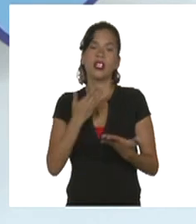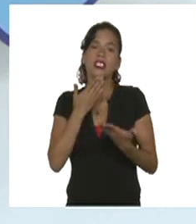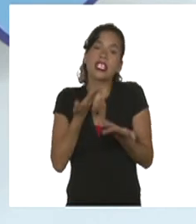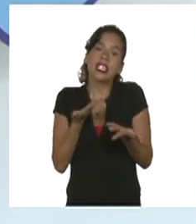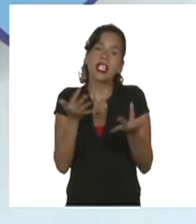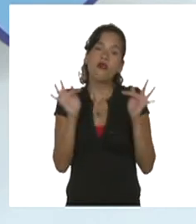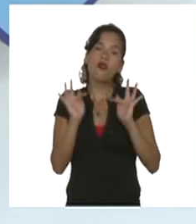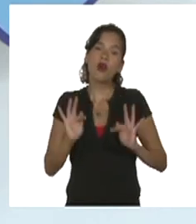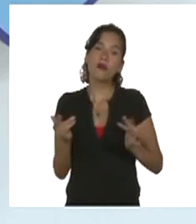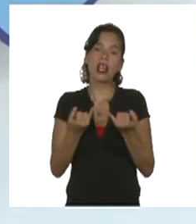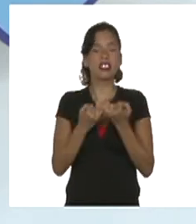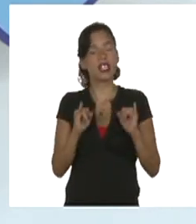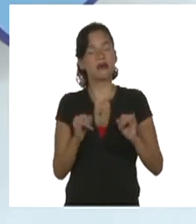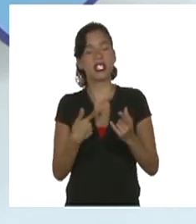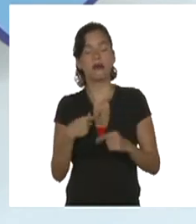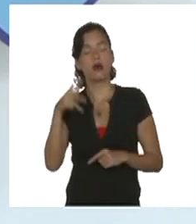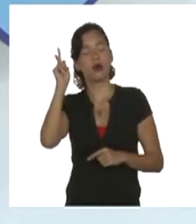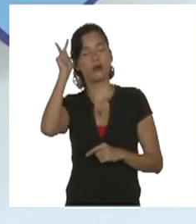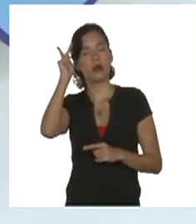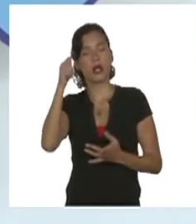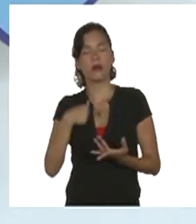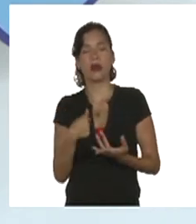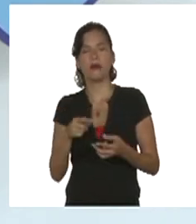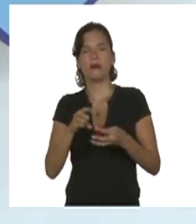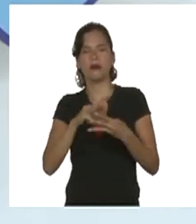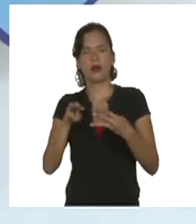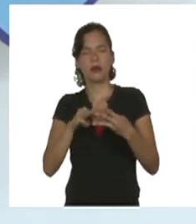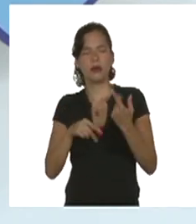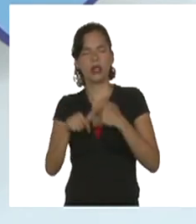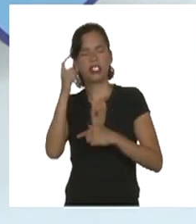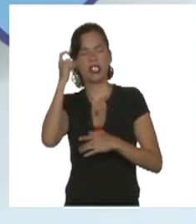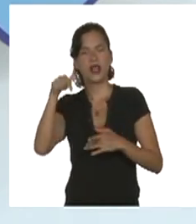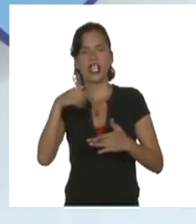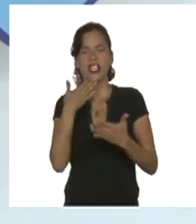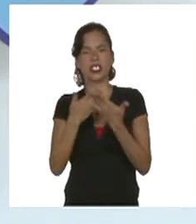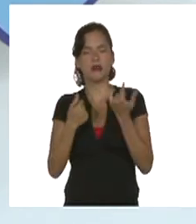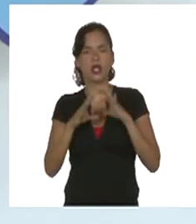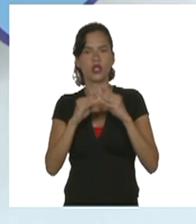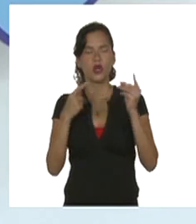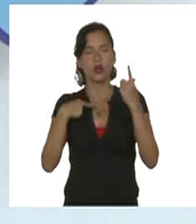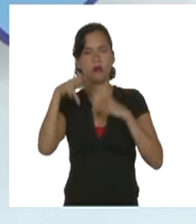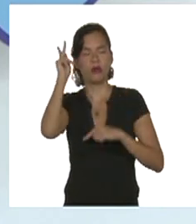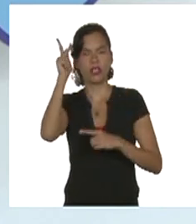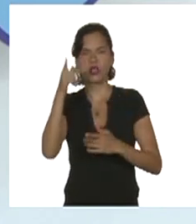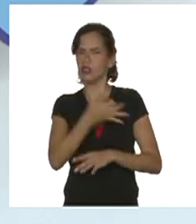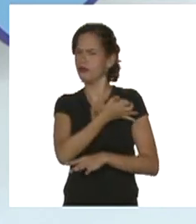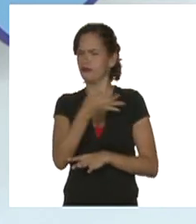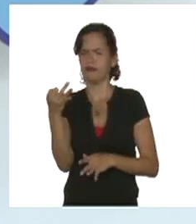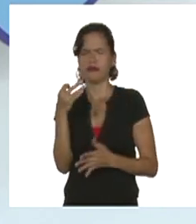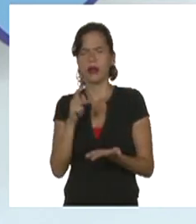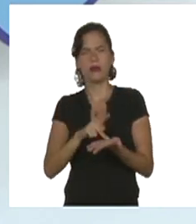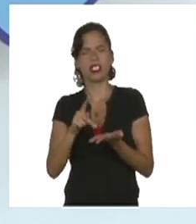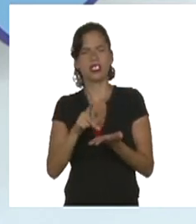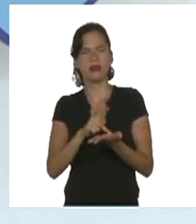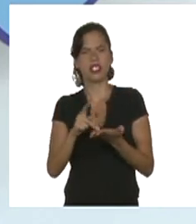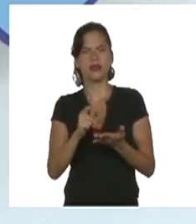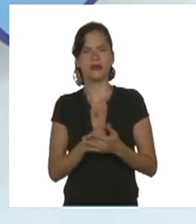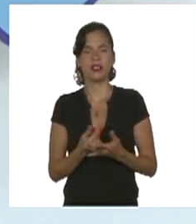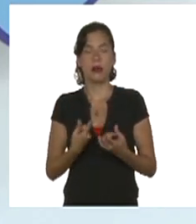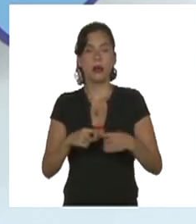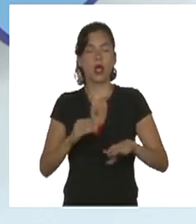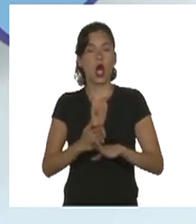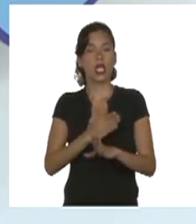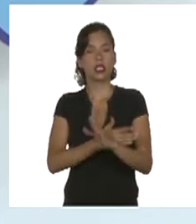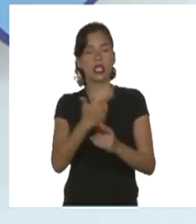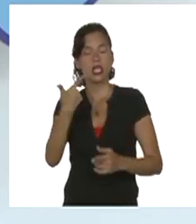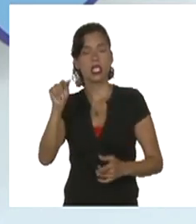De esta manera culminamos con nuestro programa por el día de hoy. Y agradecemos a todos los docentes por su excelente participación. Pero antes de